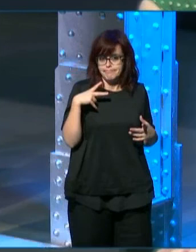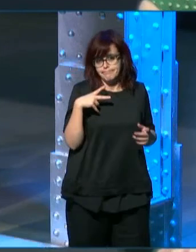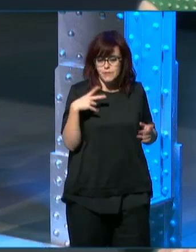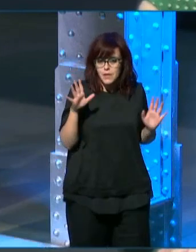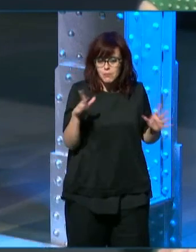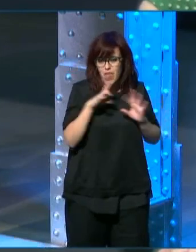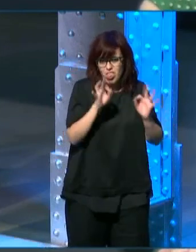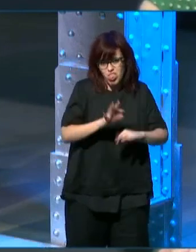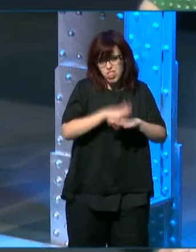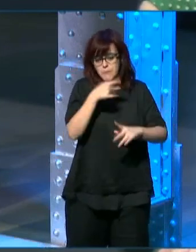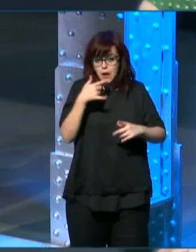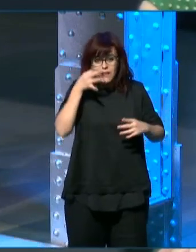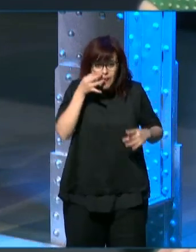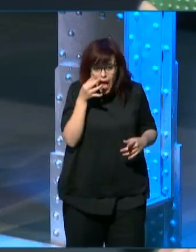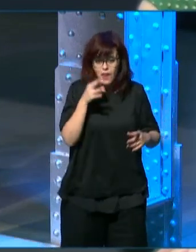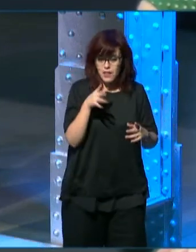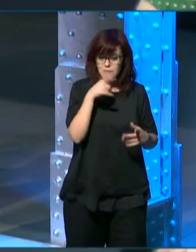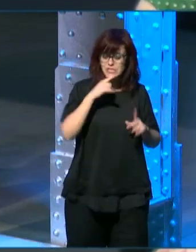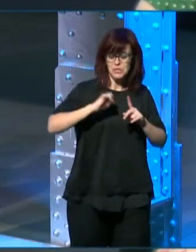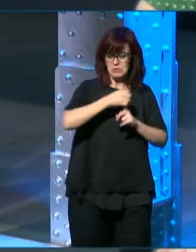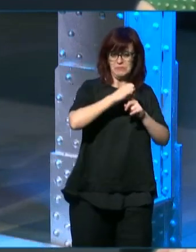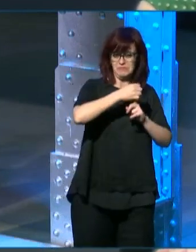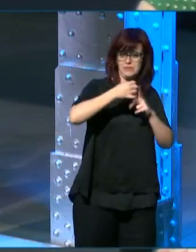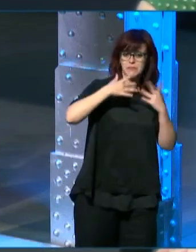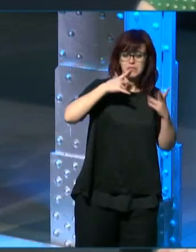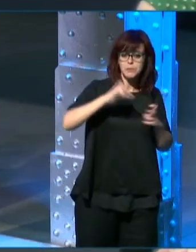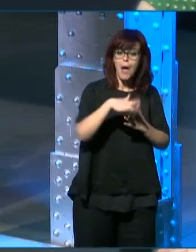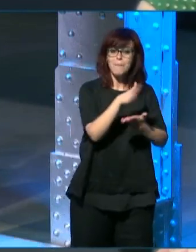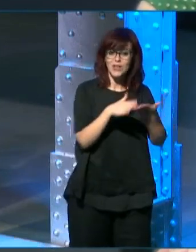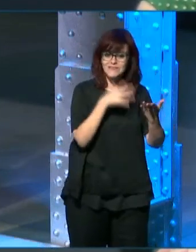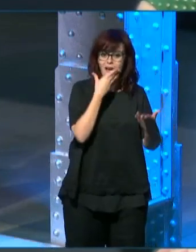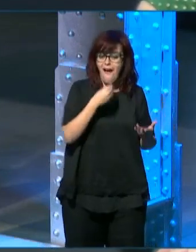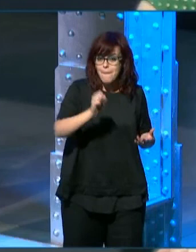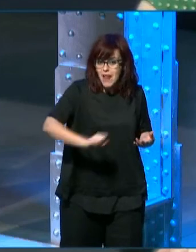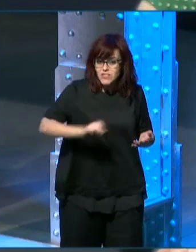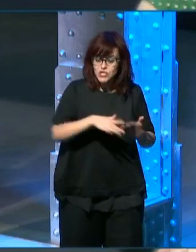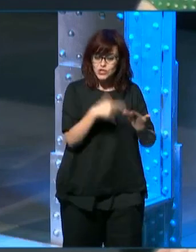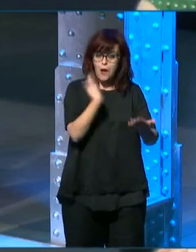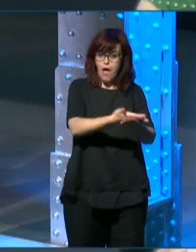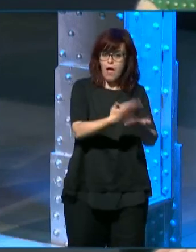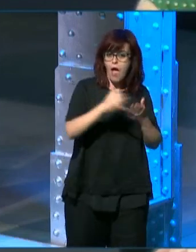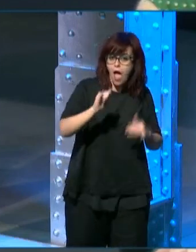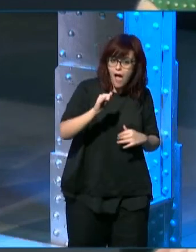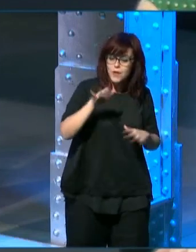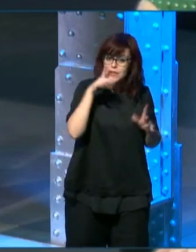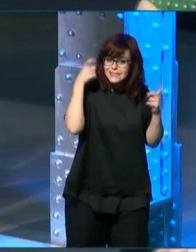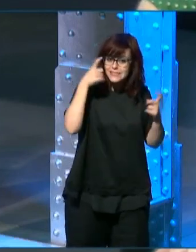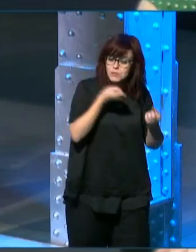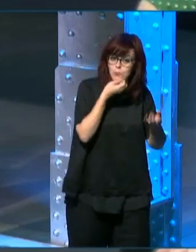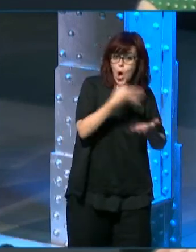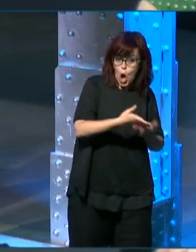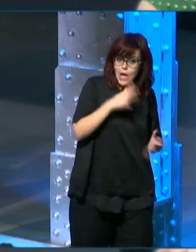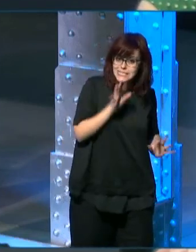pero son muchísimo más reales que toda esa poesía maravillosa que hay en el acto de escribir y que estamos en esto por